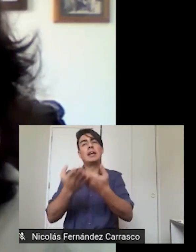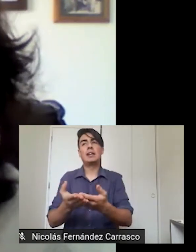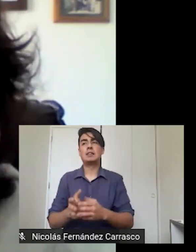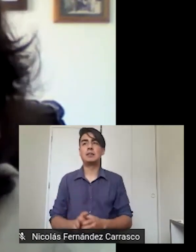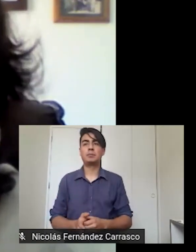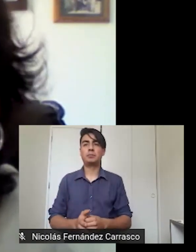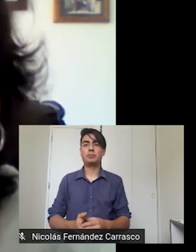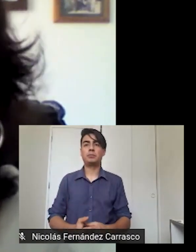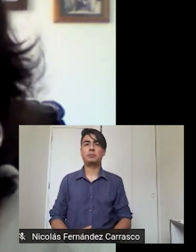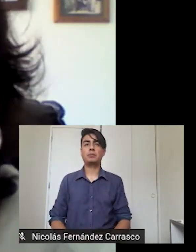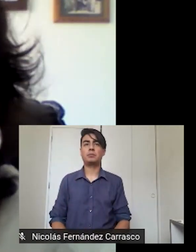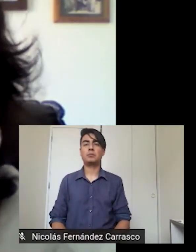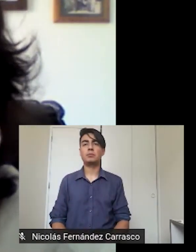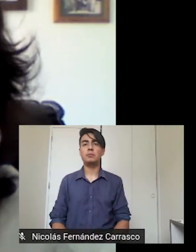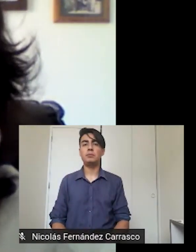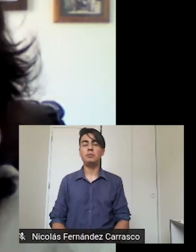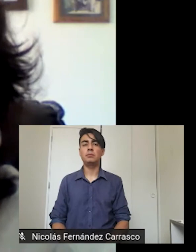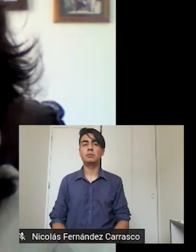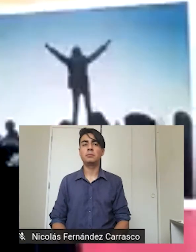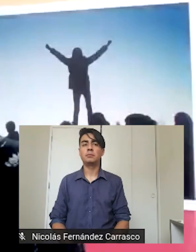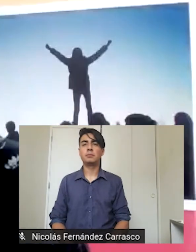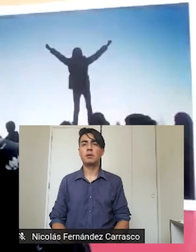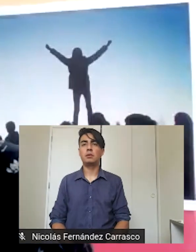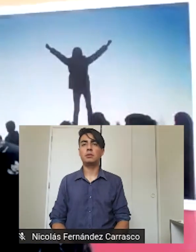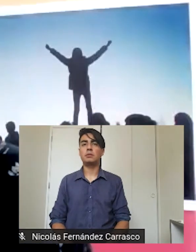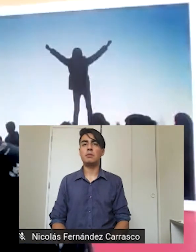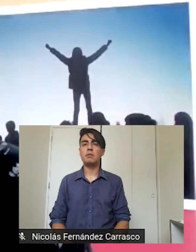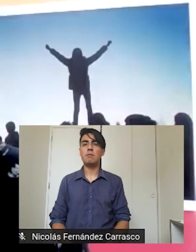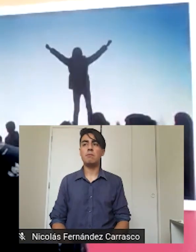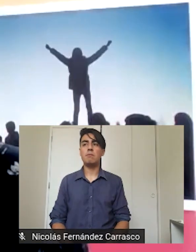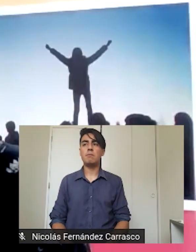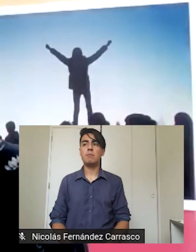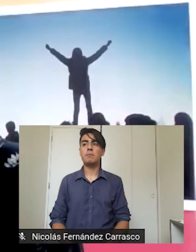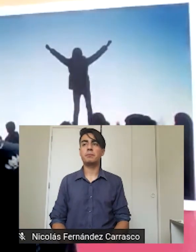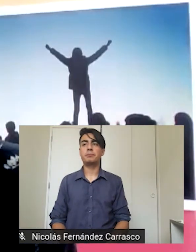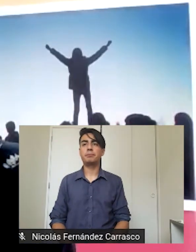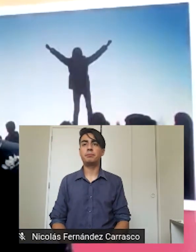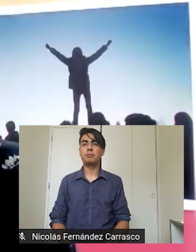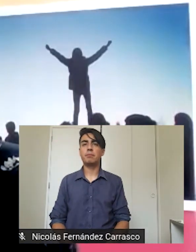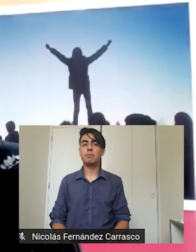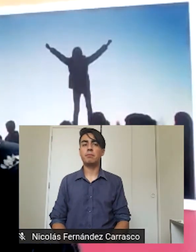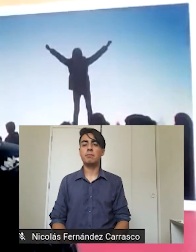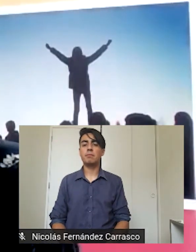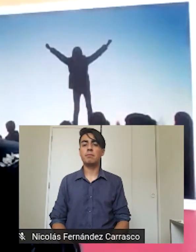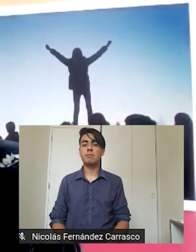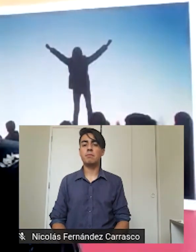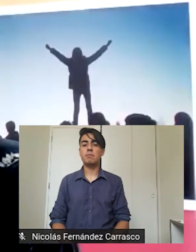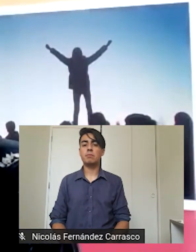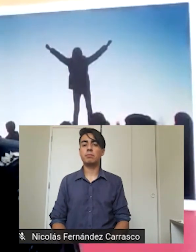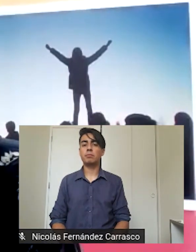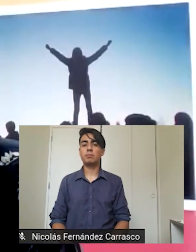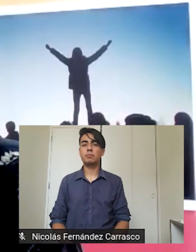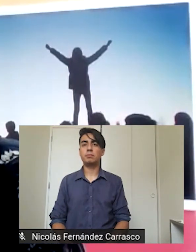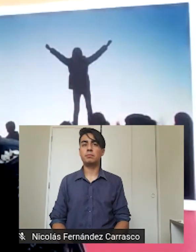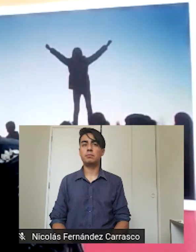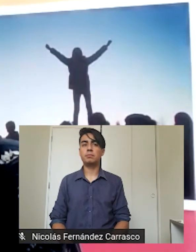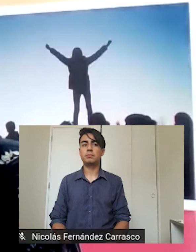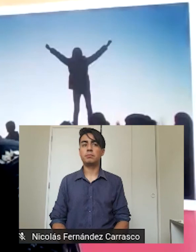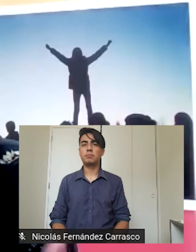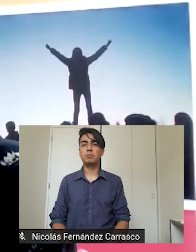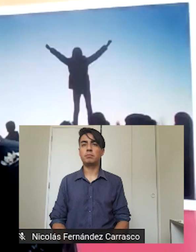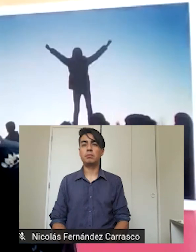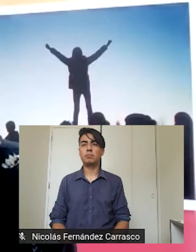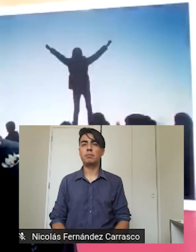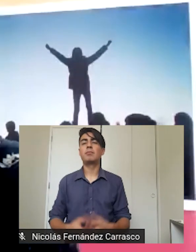ha sido muy generosa. Yes, well, thank you very much. Sí, muchísimas gracias por escucharme a lo